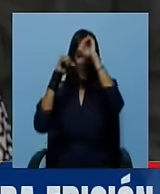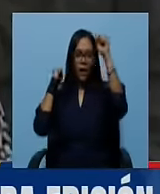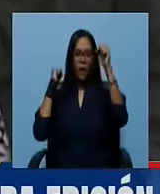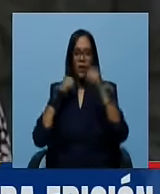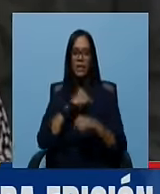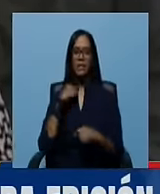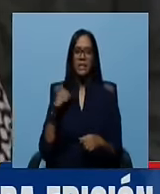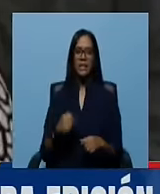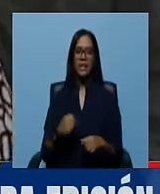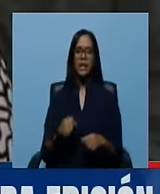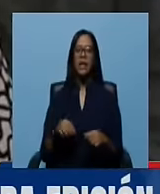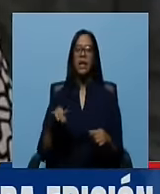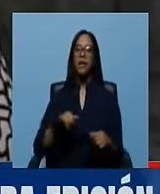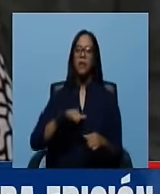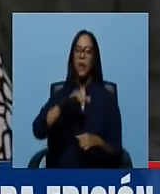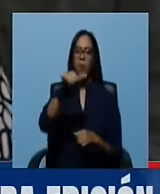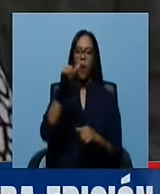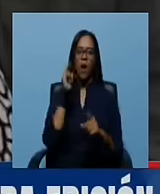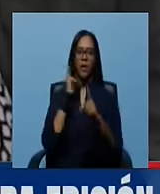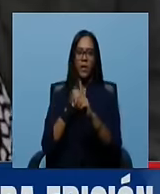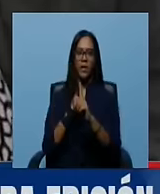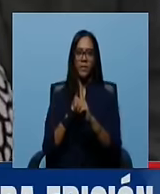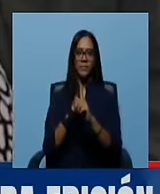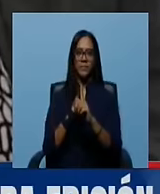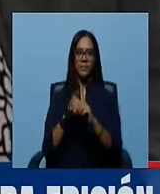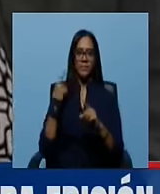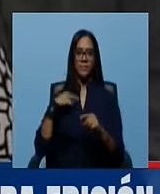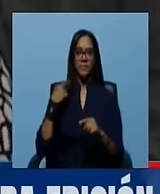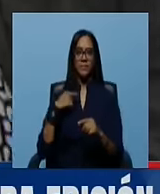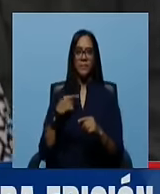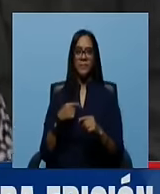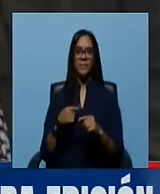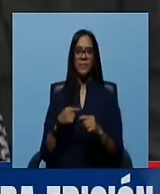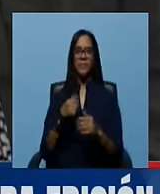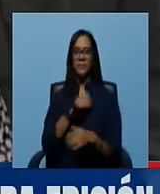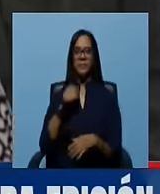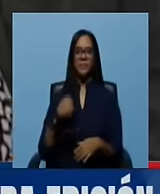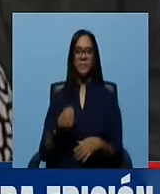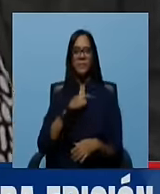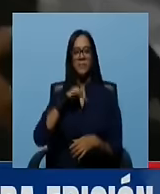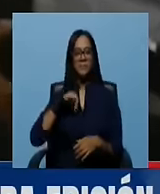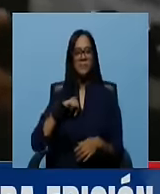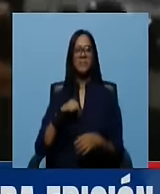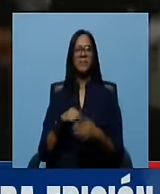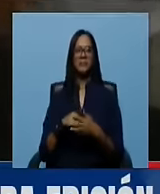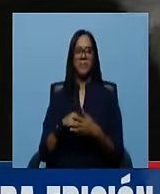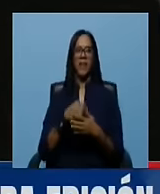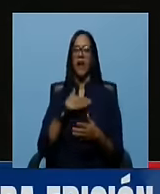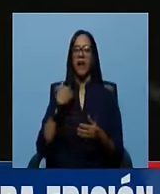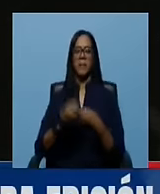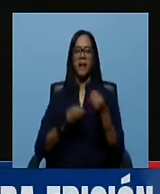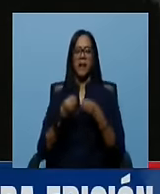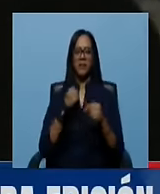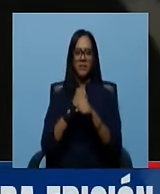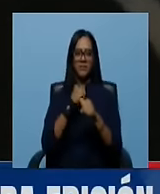y ese vuelo directo que vamos a tener a China, nosotros queremos hacer un trabajo para la Feria